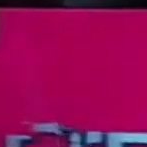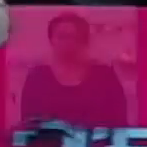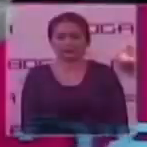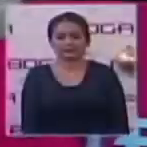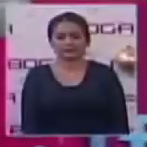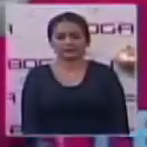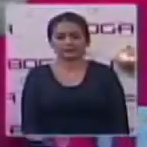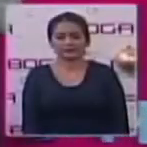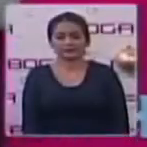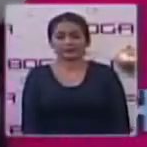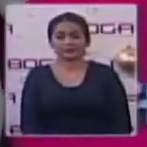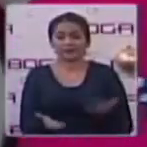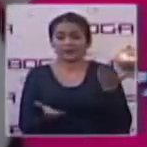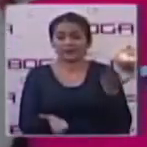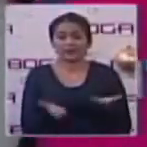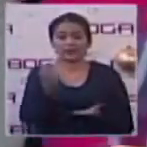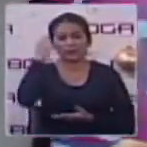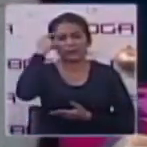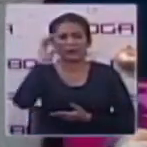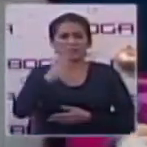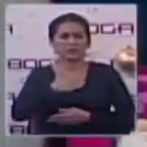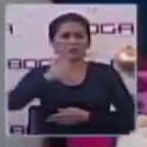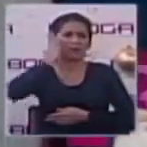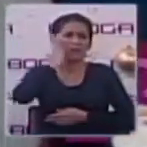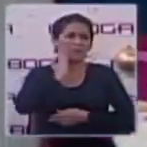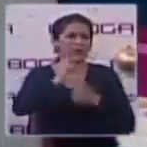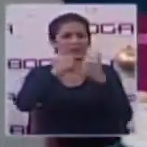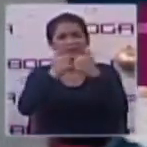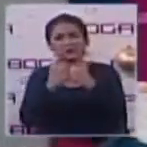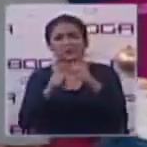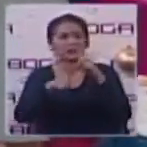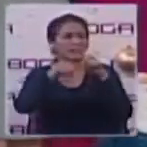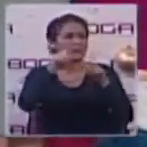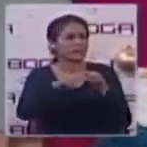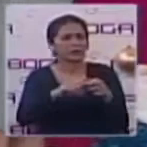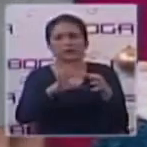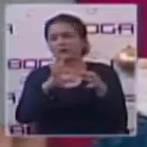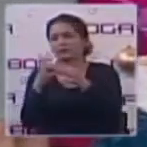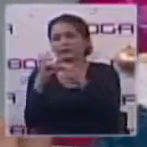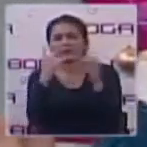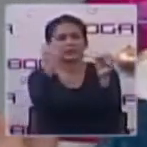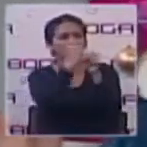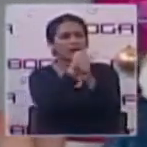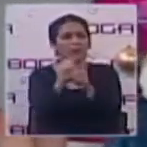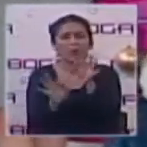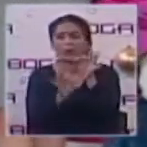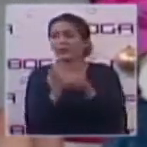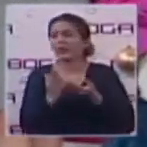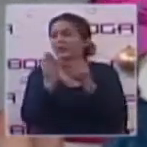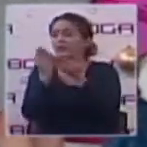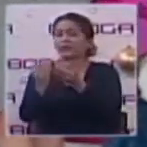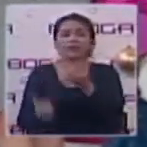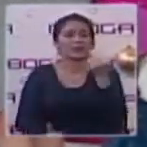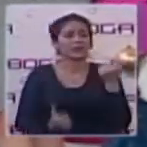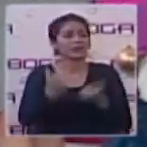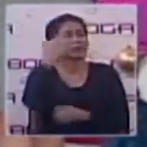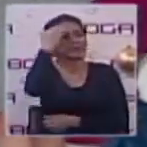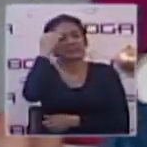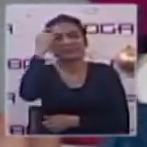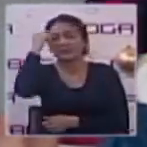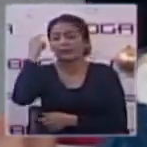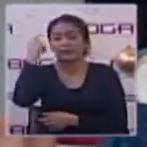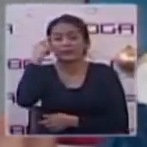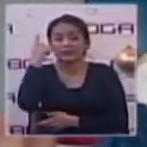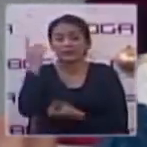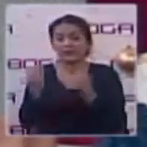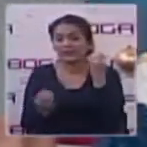no saben qué obsequiarle todavía a su mamá, a su novia, a su amiga o compañera de trabajo, tal vez a su amiga secreta, siempre viene bien un